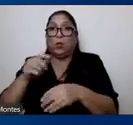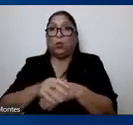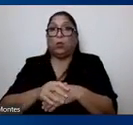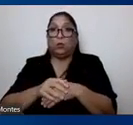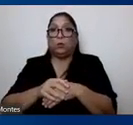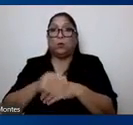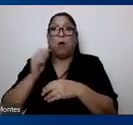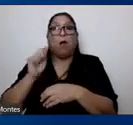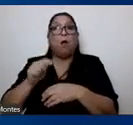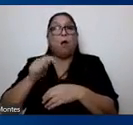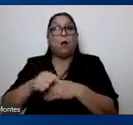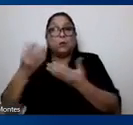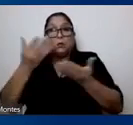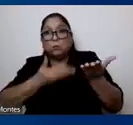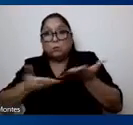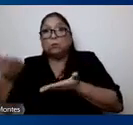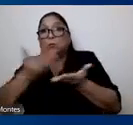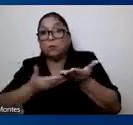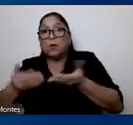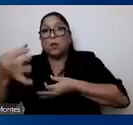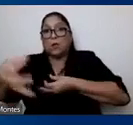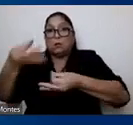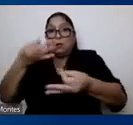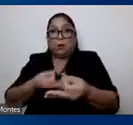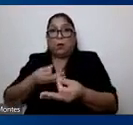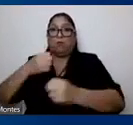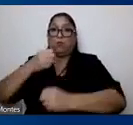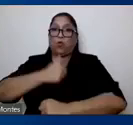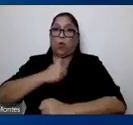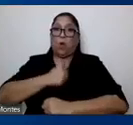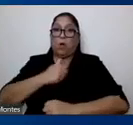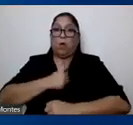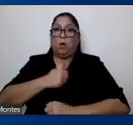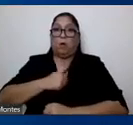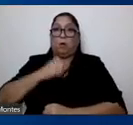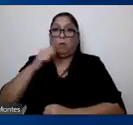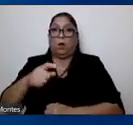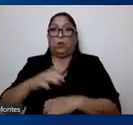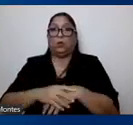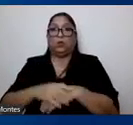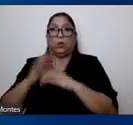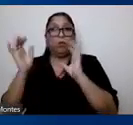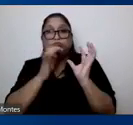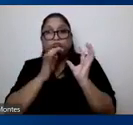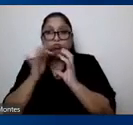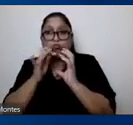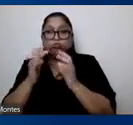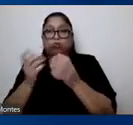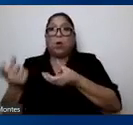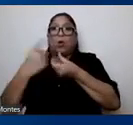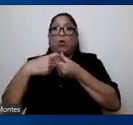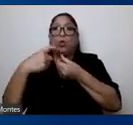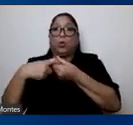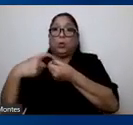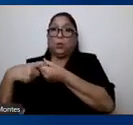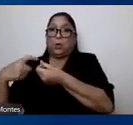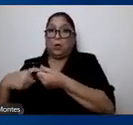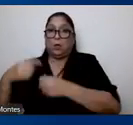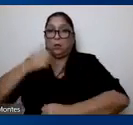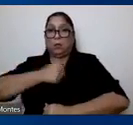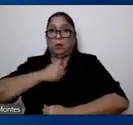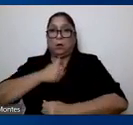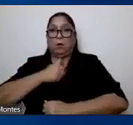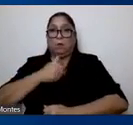en intercambios armados y en un conflicto con miembros de las Fuerzas